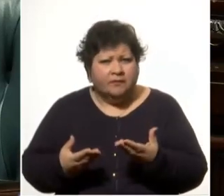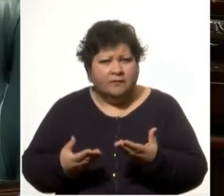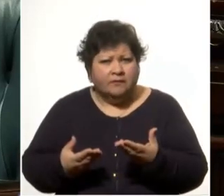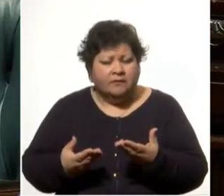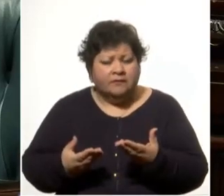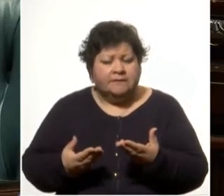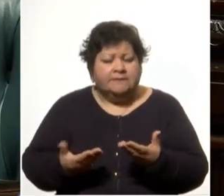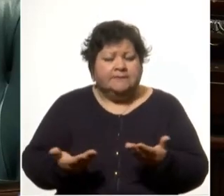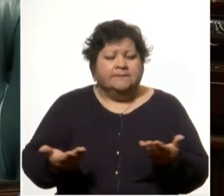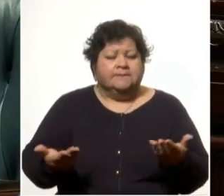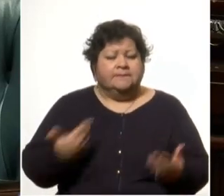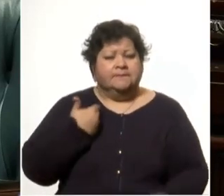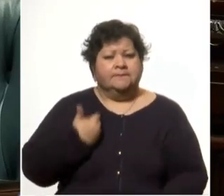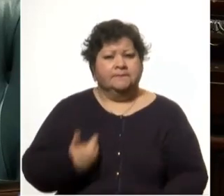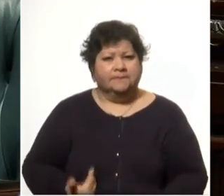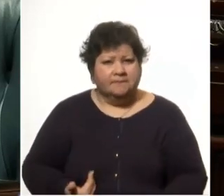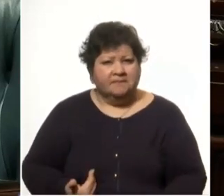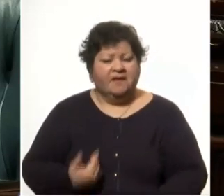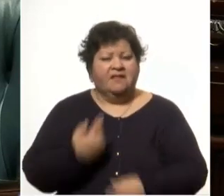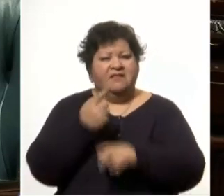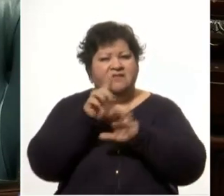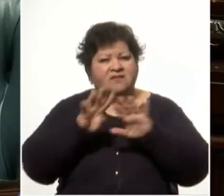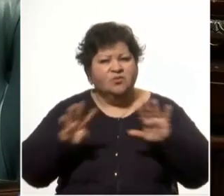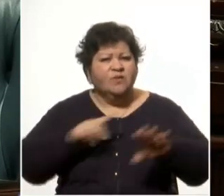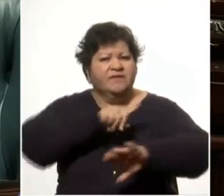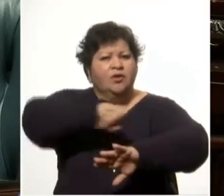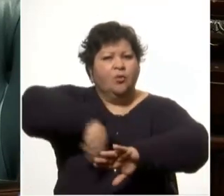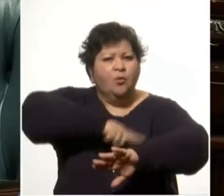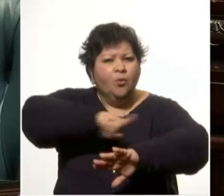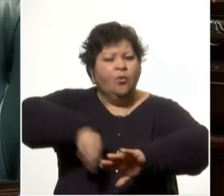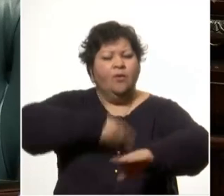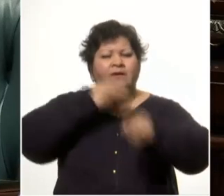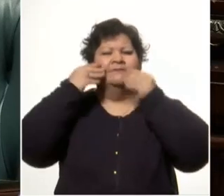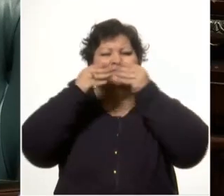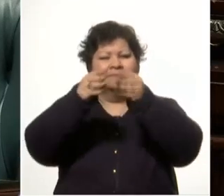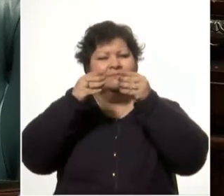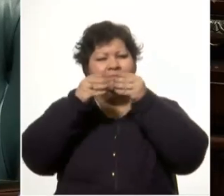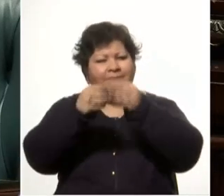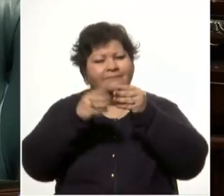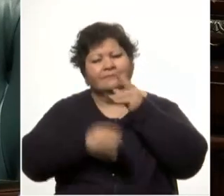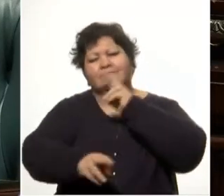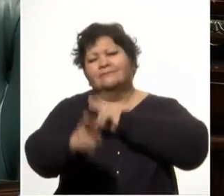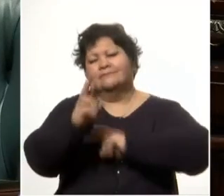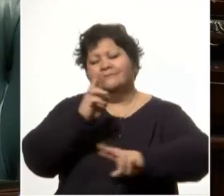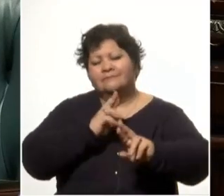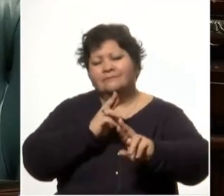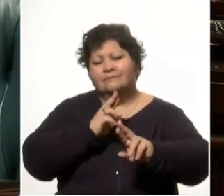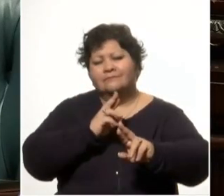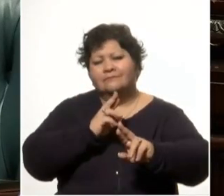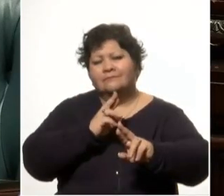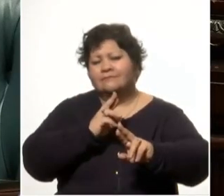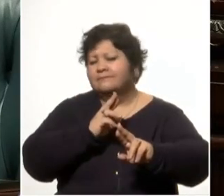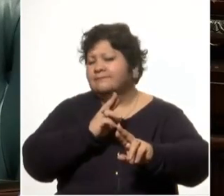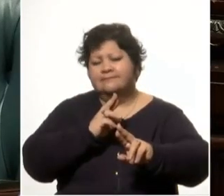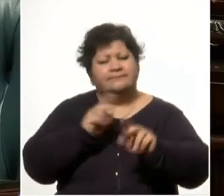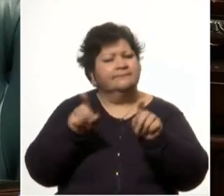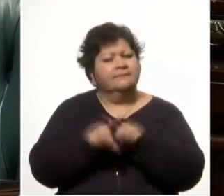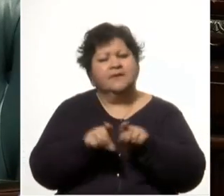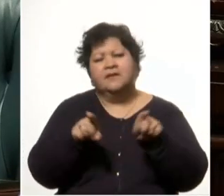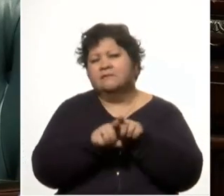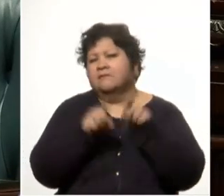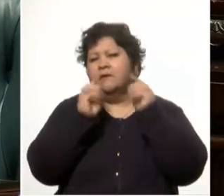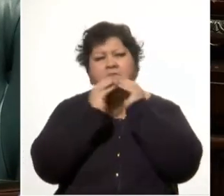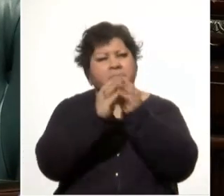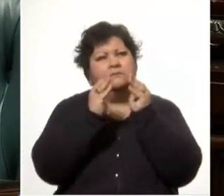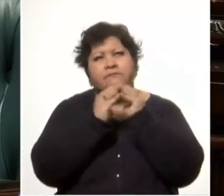Y lamentablemente, después de 19 horas de interpelación, nos fuimos con las mismas